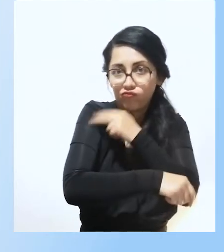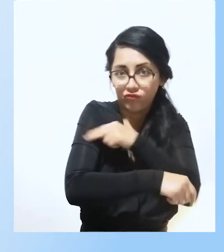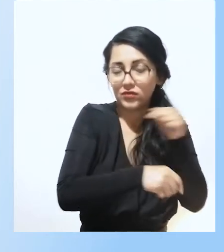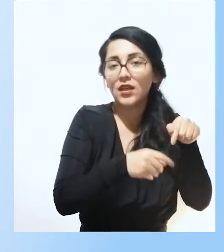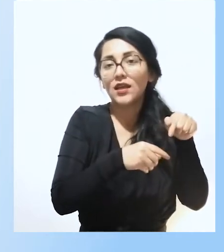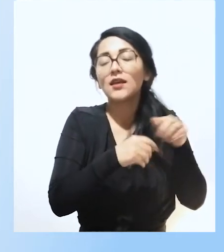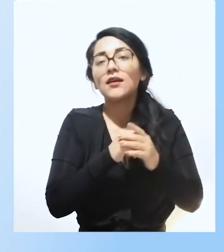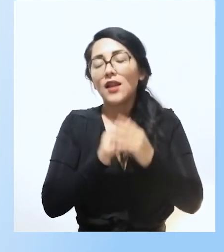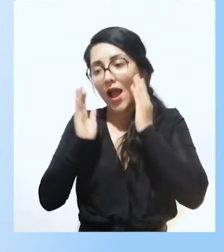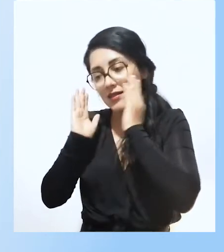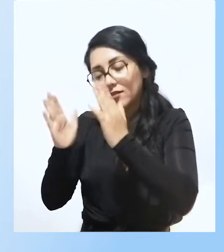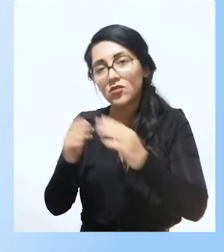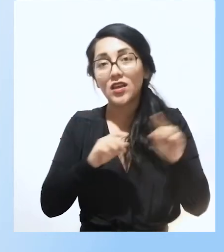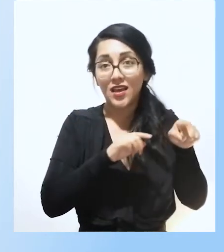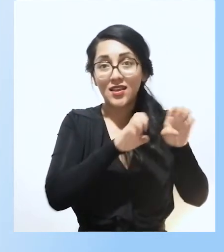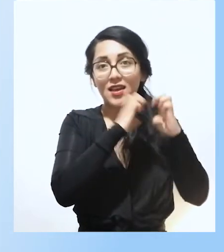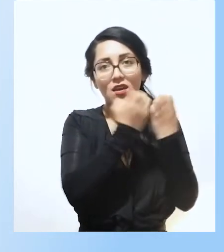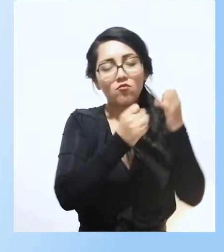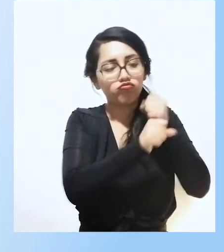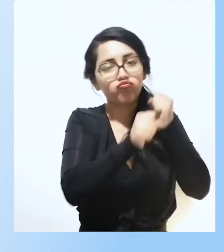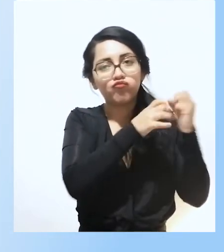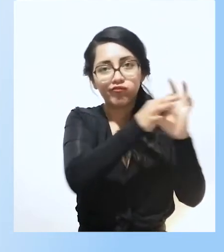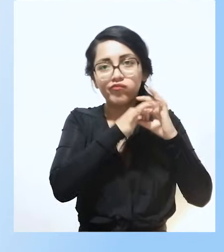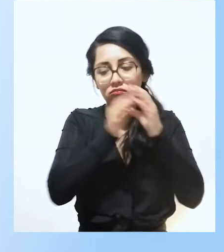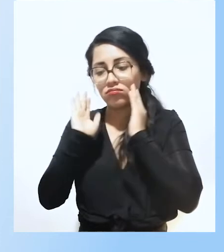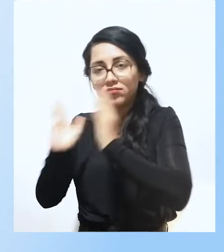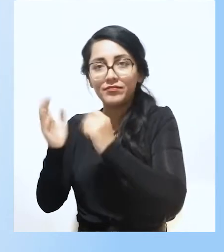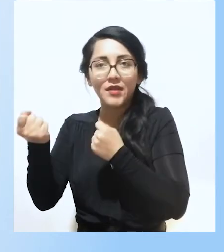hospitalario, que trabajen de manera interdisciplinar.